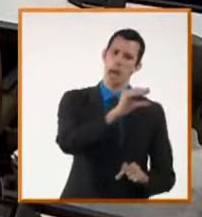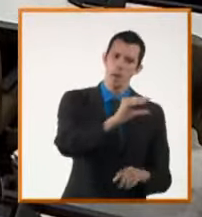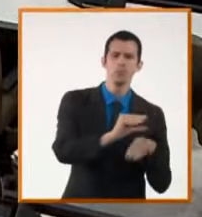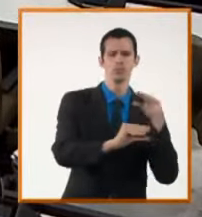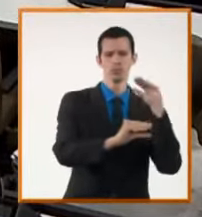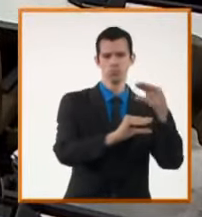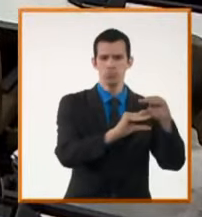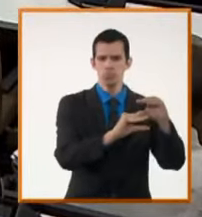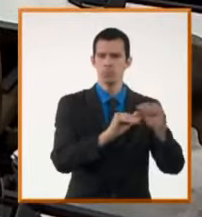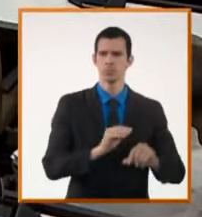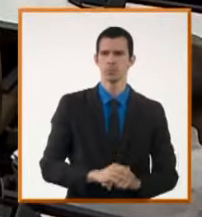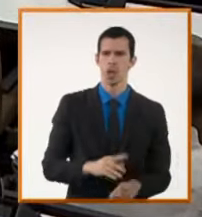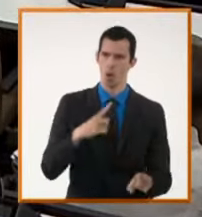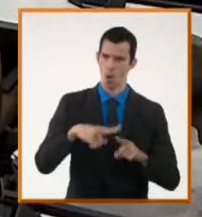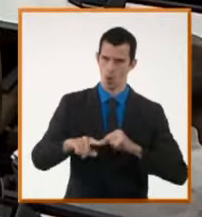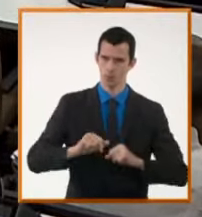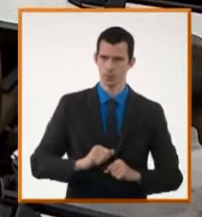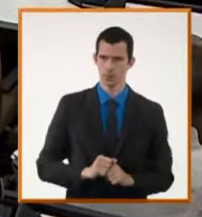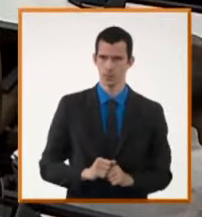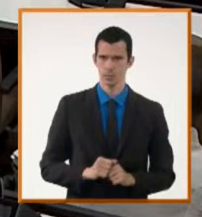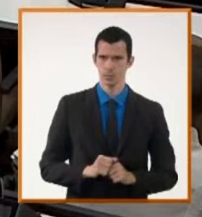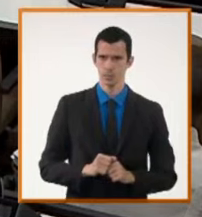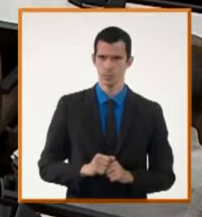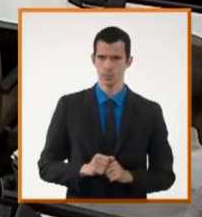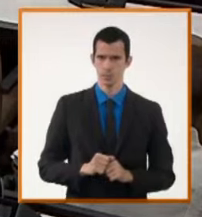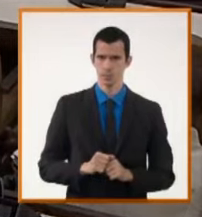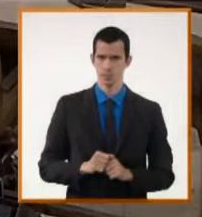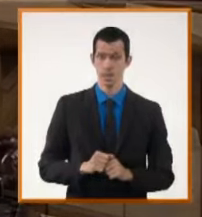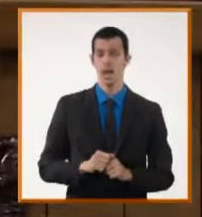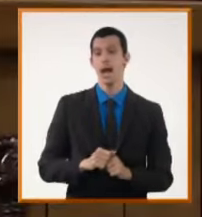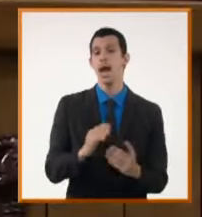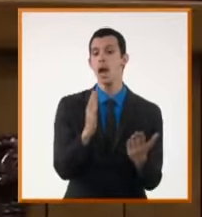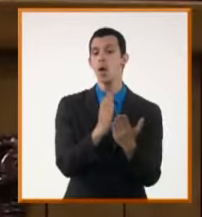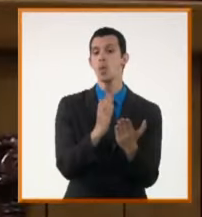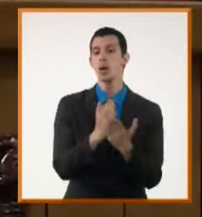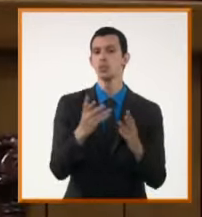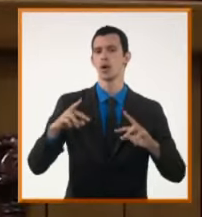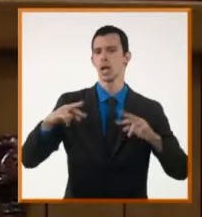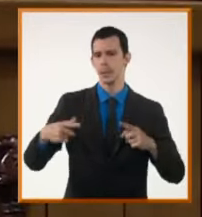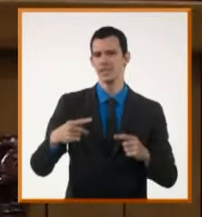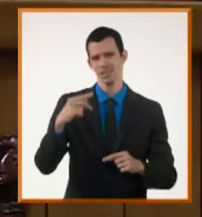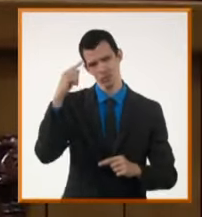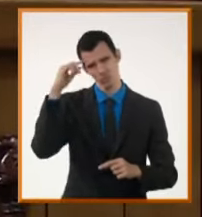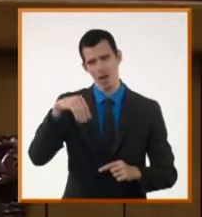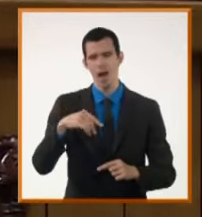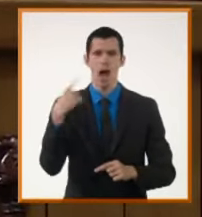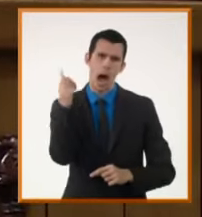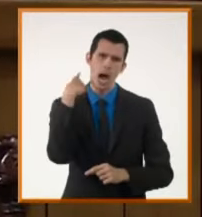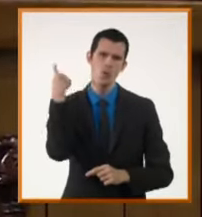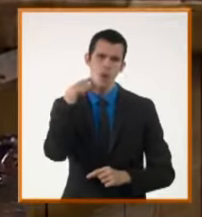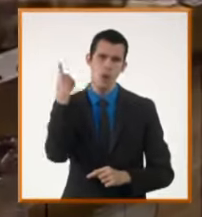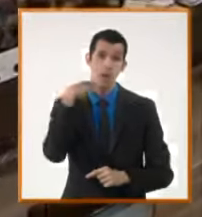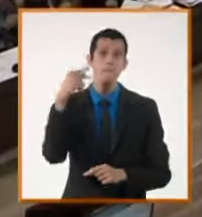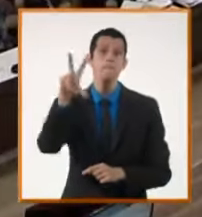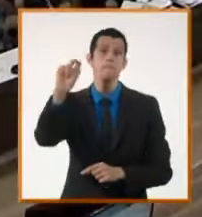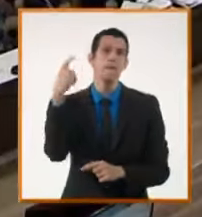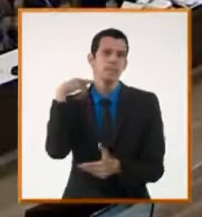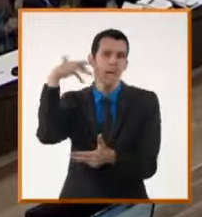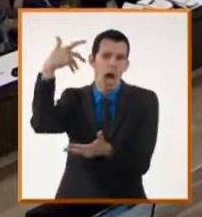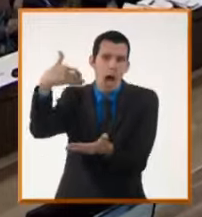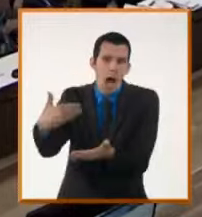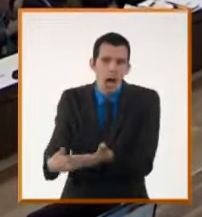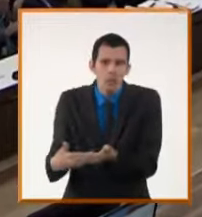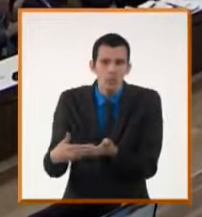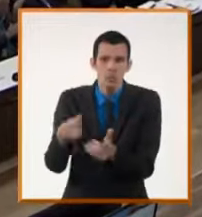restituir en educación el pago por la antigüedad, la sobrecarga docente y a otros pagos